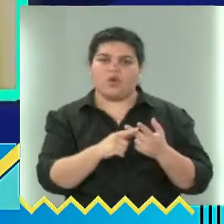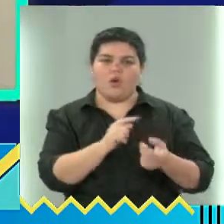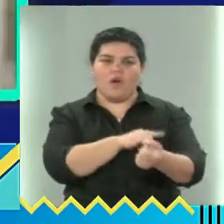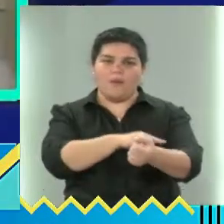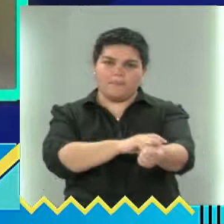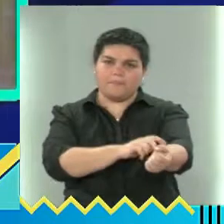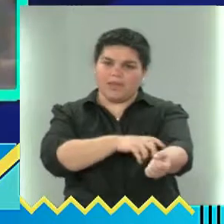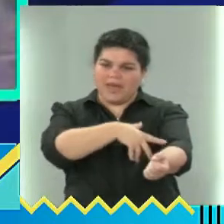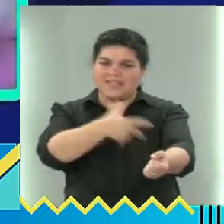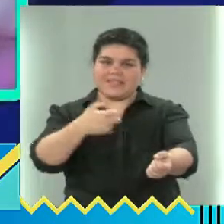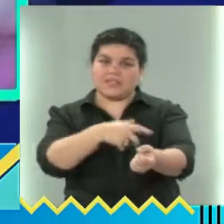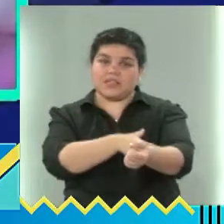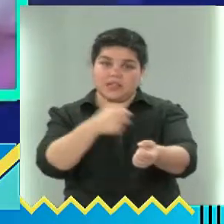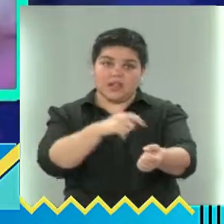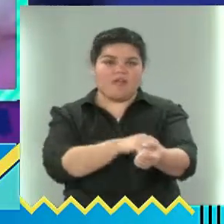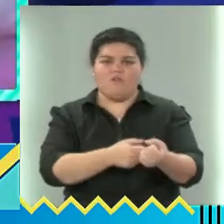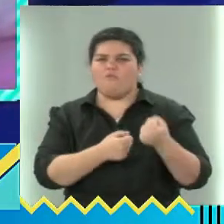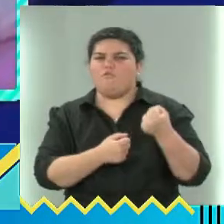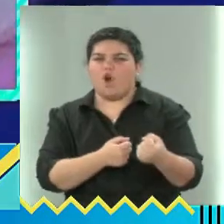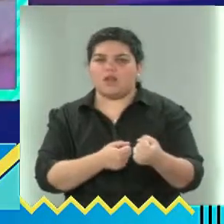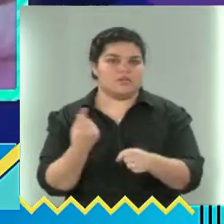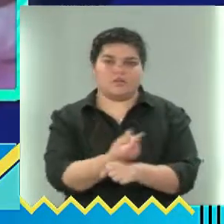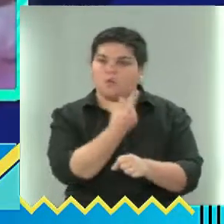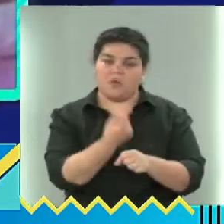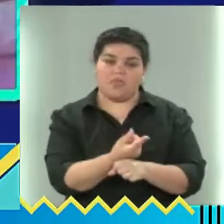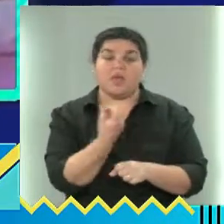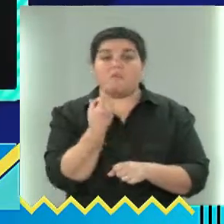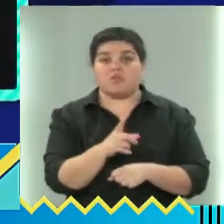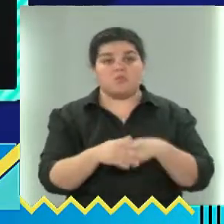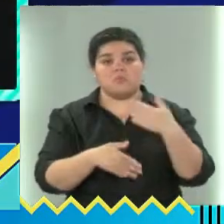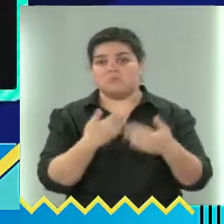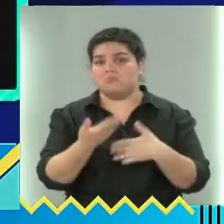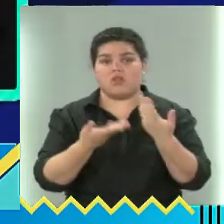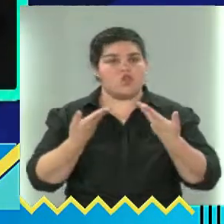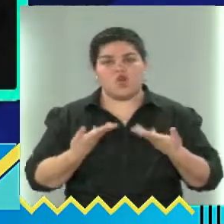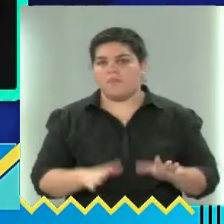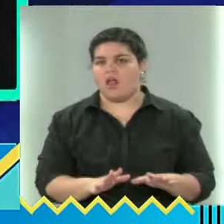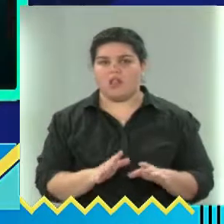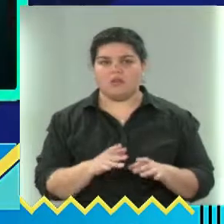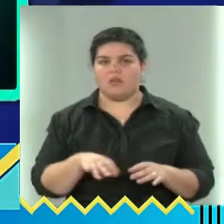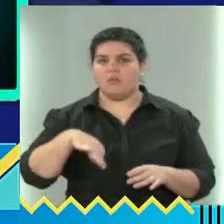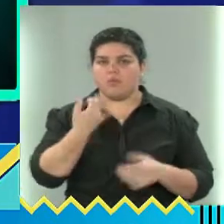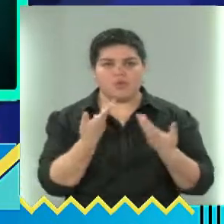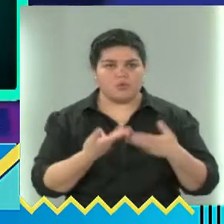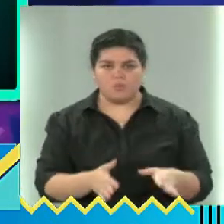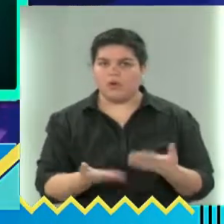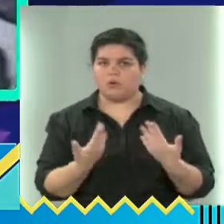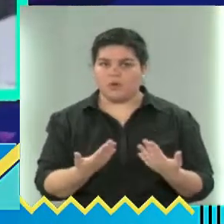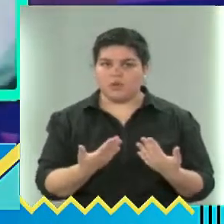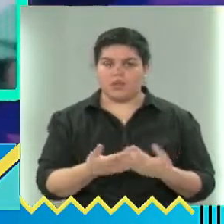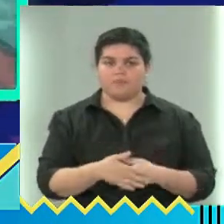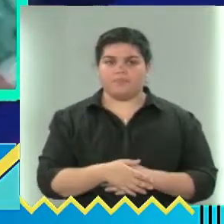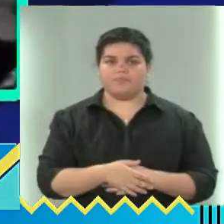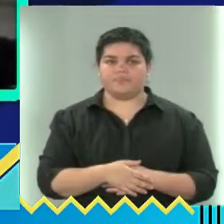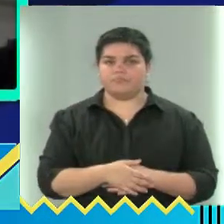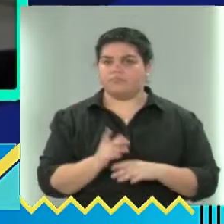cual le hacemos la extracción, pero puede hacer la vida normalmente después de la donación de sangre. Y bien como